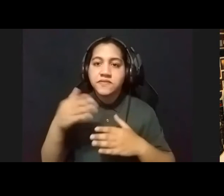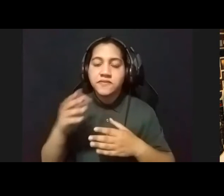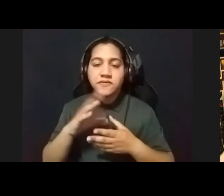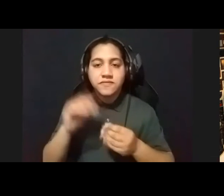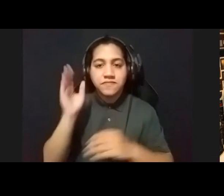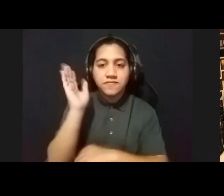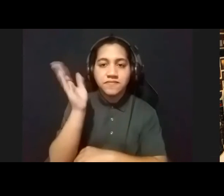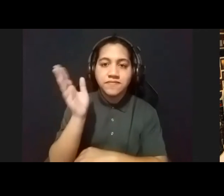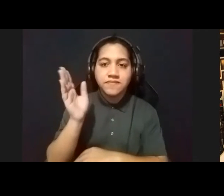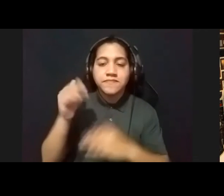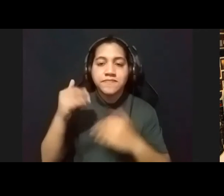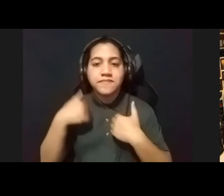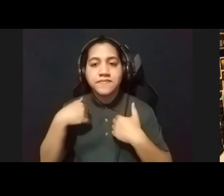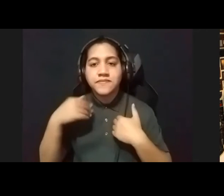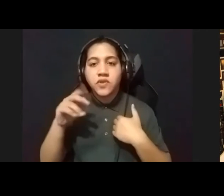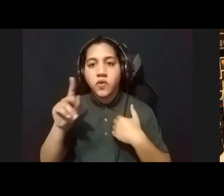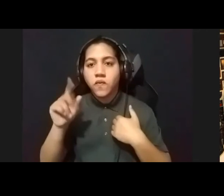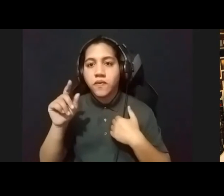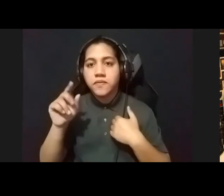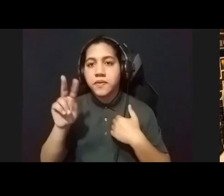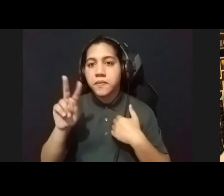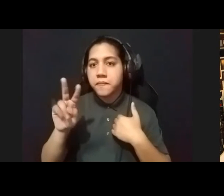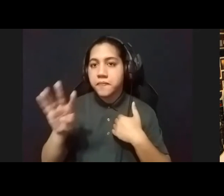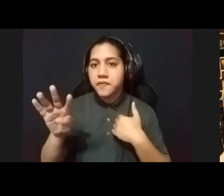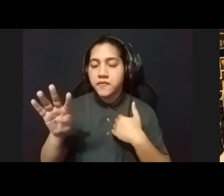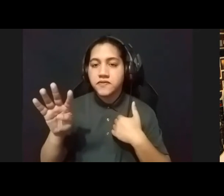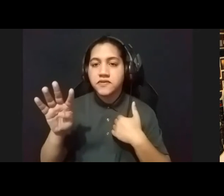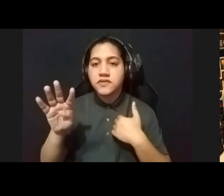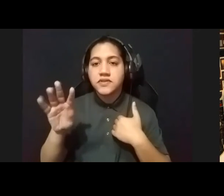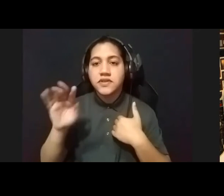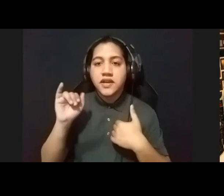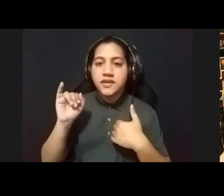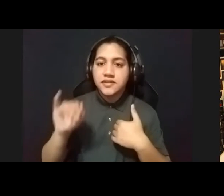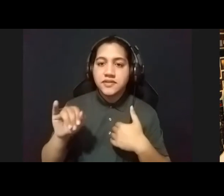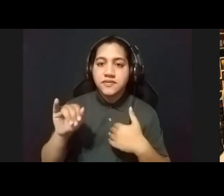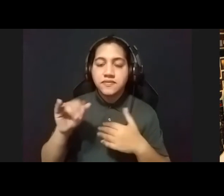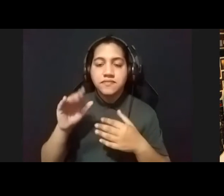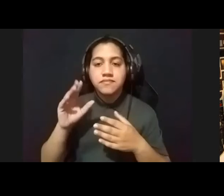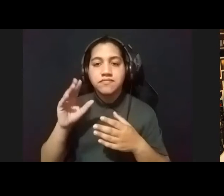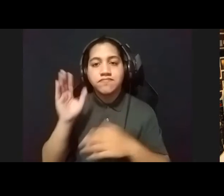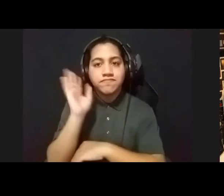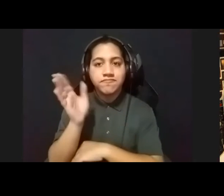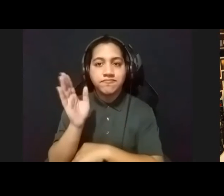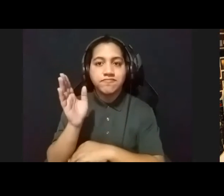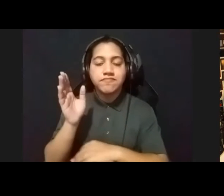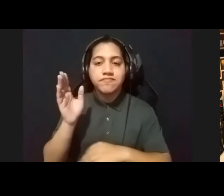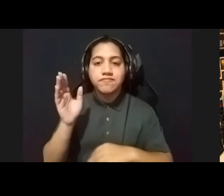tendremos el jueves 24. Esa charla estará dedicada a